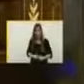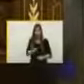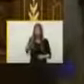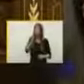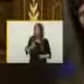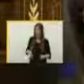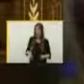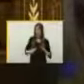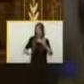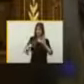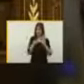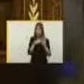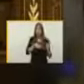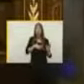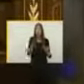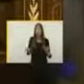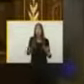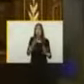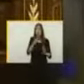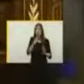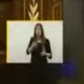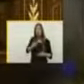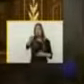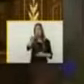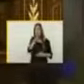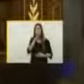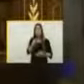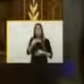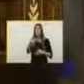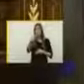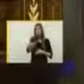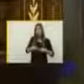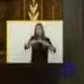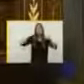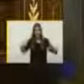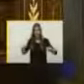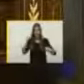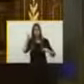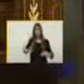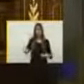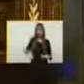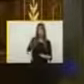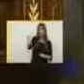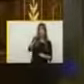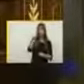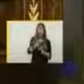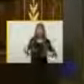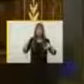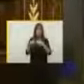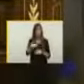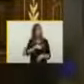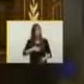insiste, como decimos, en los ejes programáticos que ha venido comentando los últimos días. Así que, Gonzalo, le pido esa primera impresión